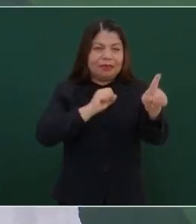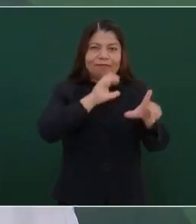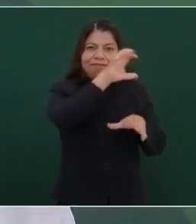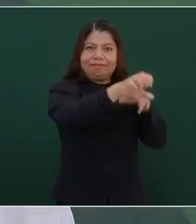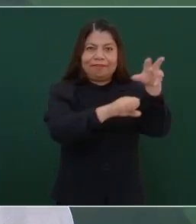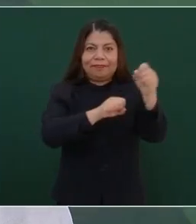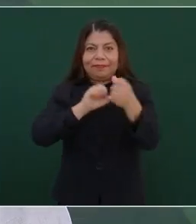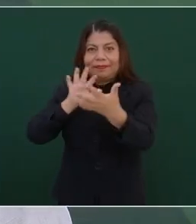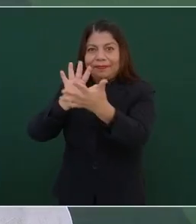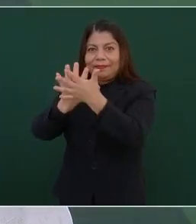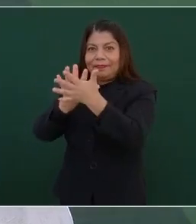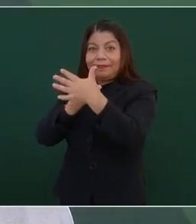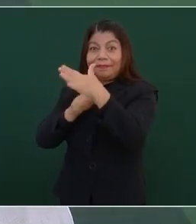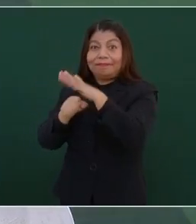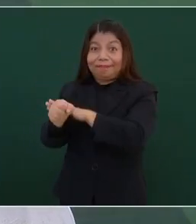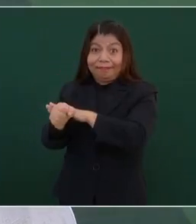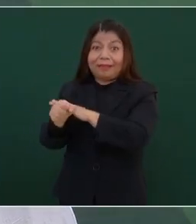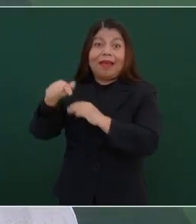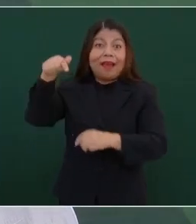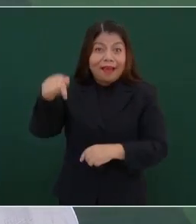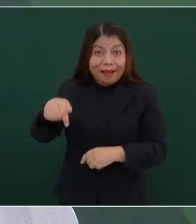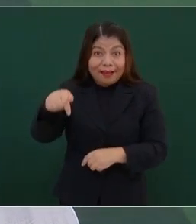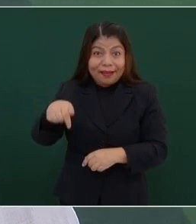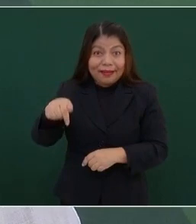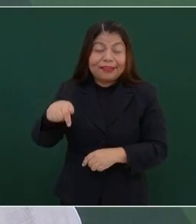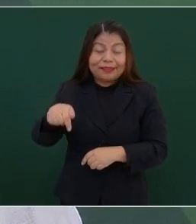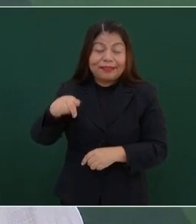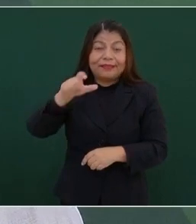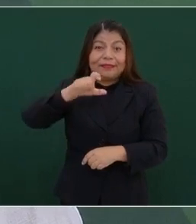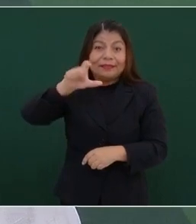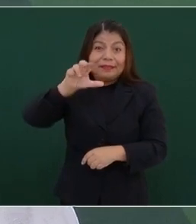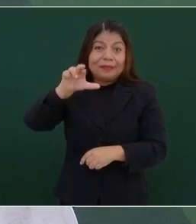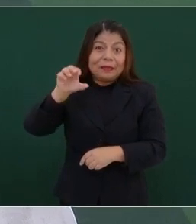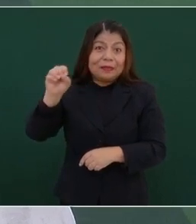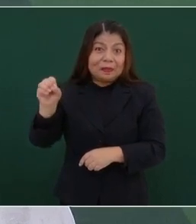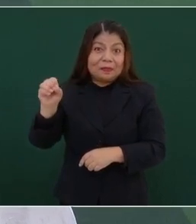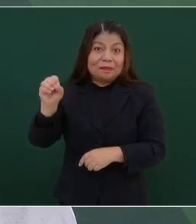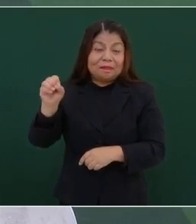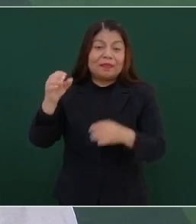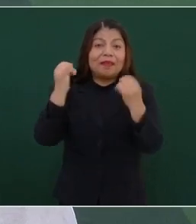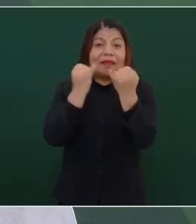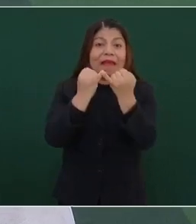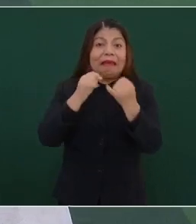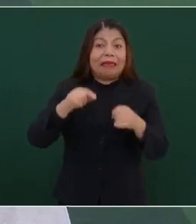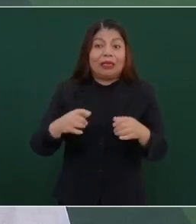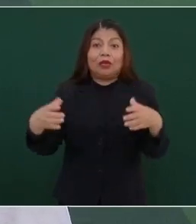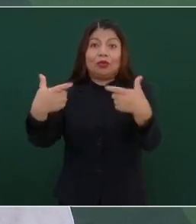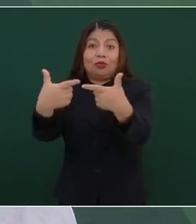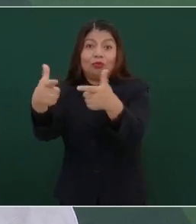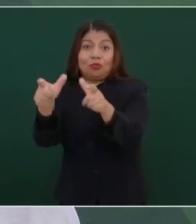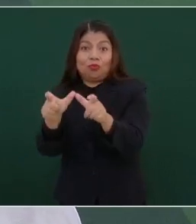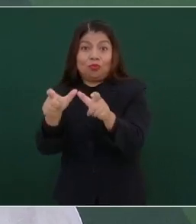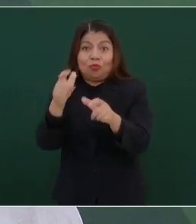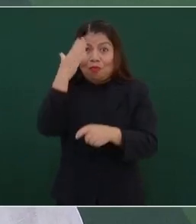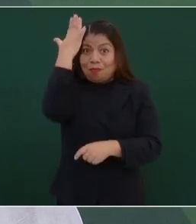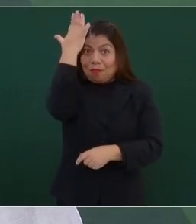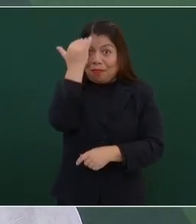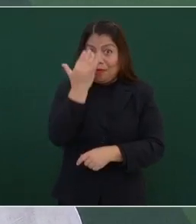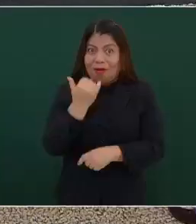se llevó a cabo la represión de comunidades mayas. Aquí estuvo Victoriano Huerta,